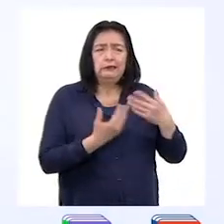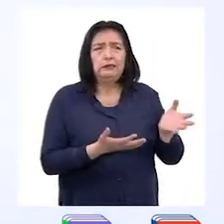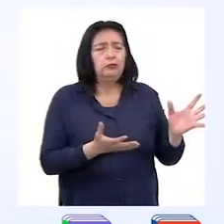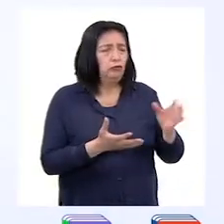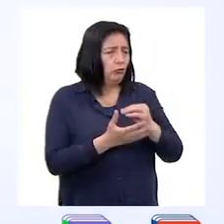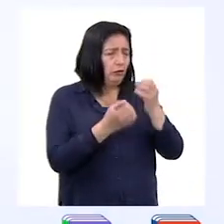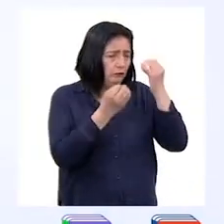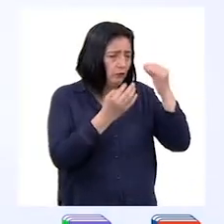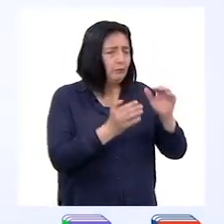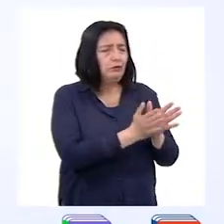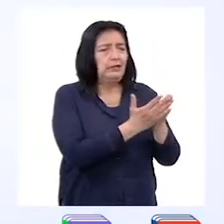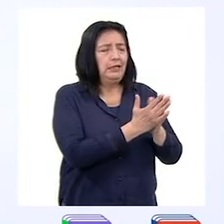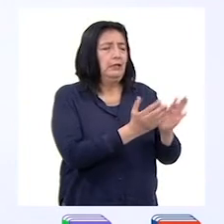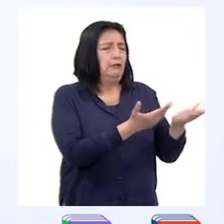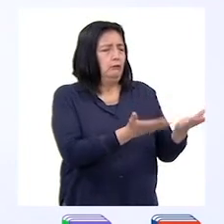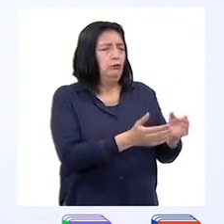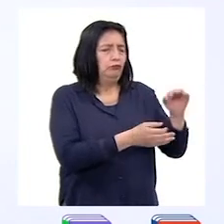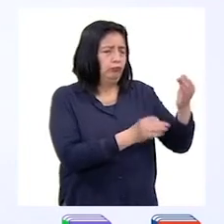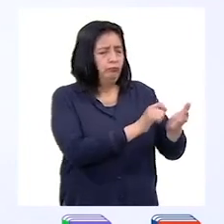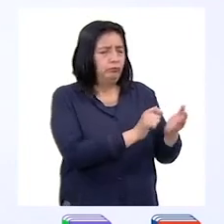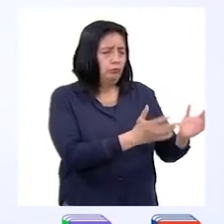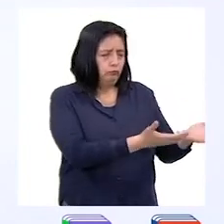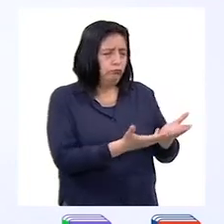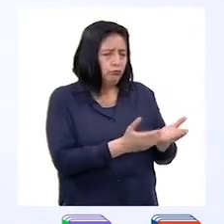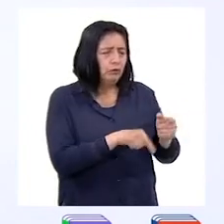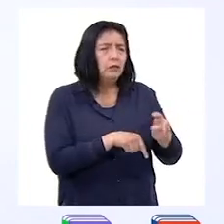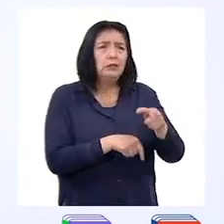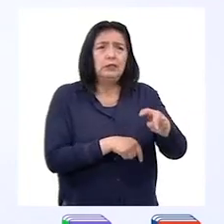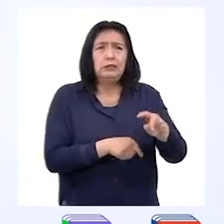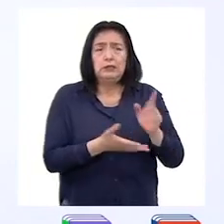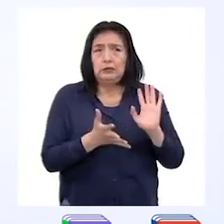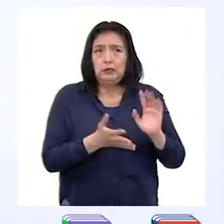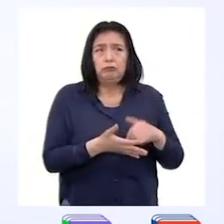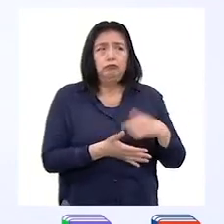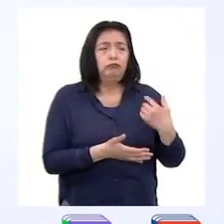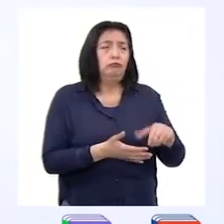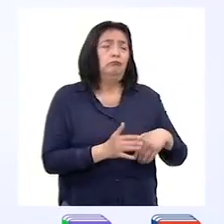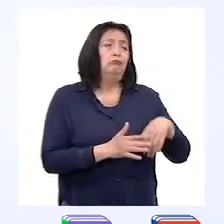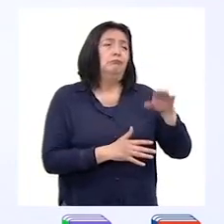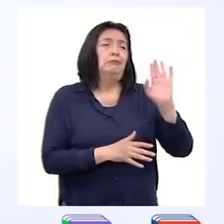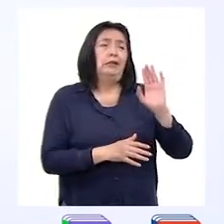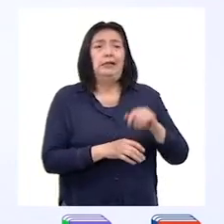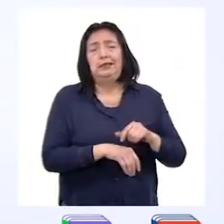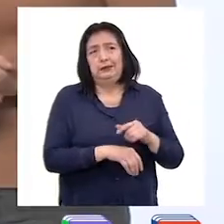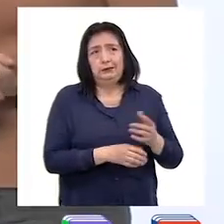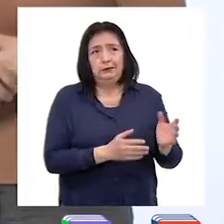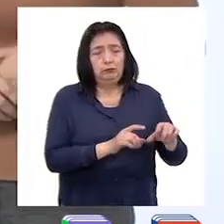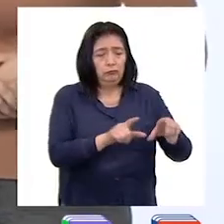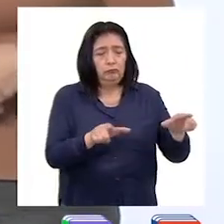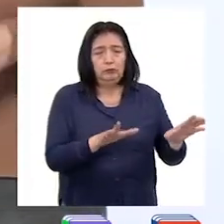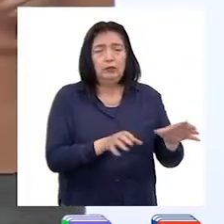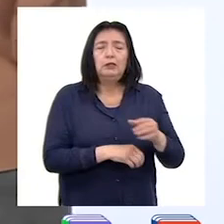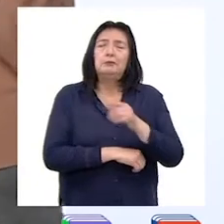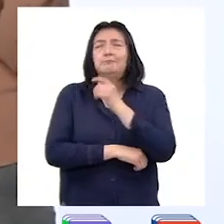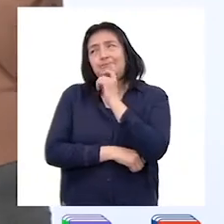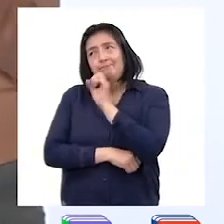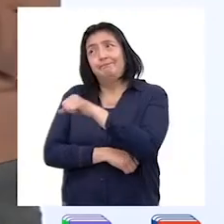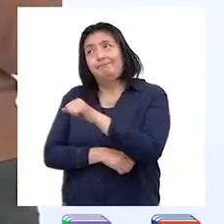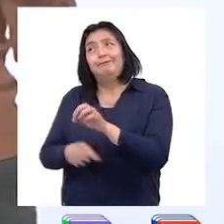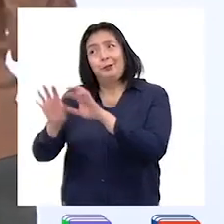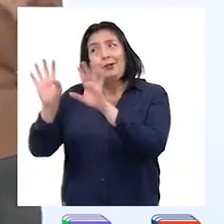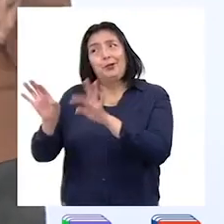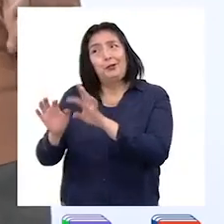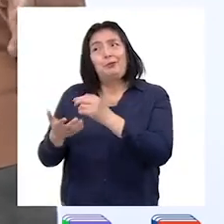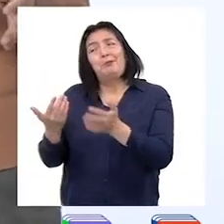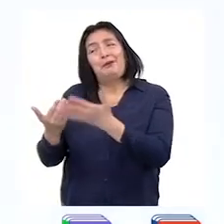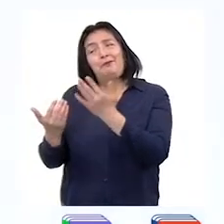mano, los libros y apuntes, y lo que ocupaba mucho más espacio. Sí, con la computadora